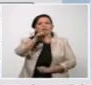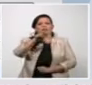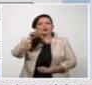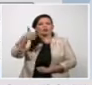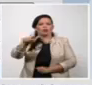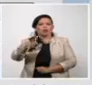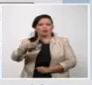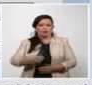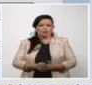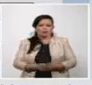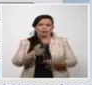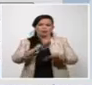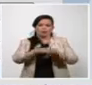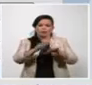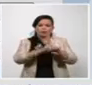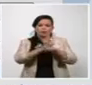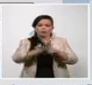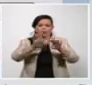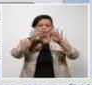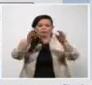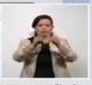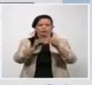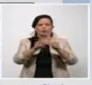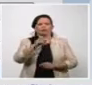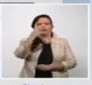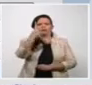hace que ya el acumulado sea de